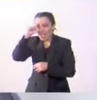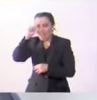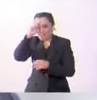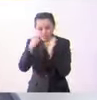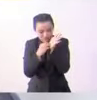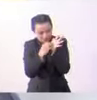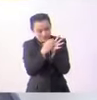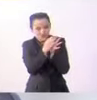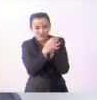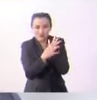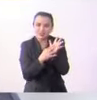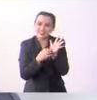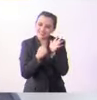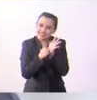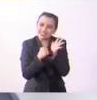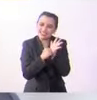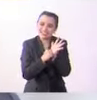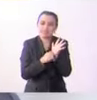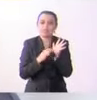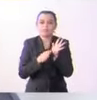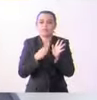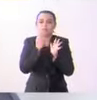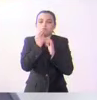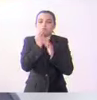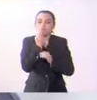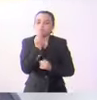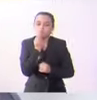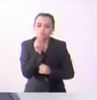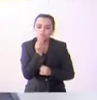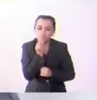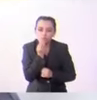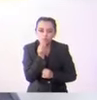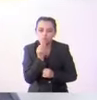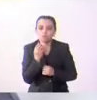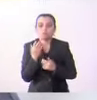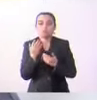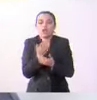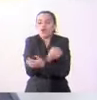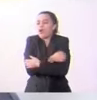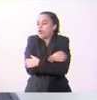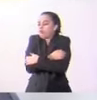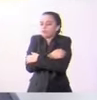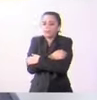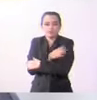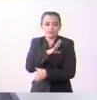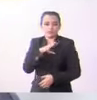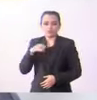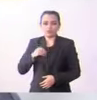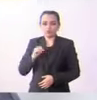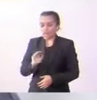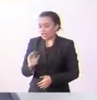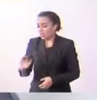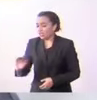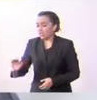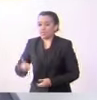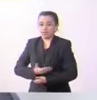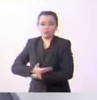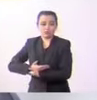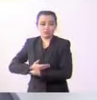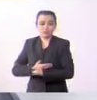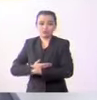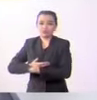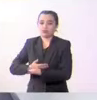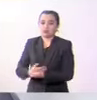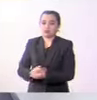envejecido antes de tiempo, pero aún así la amaba mucho. Sus hijos, detenidos en el crecimiento, exhibían señales